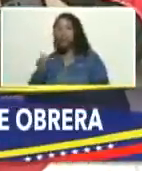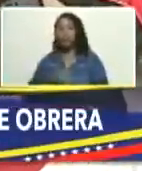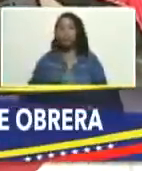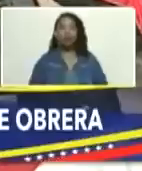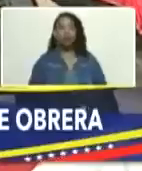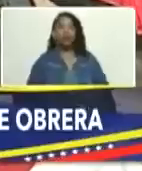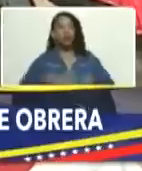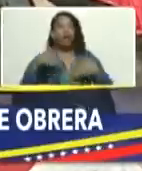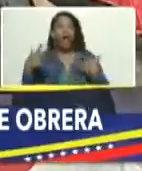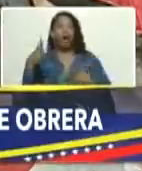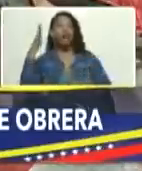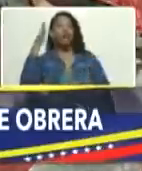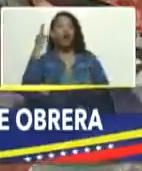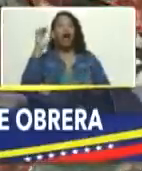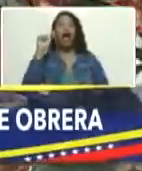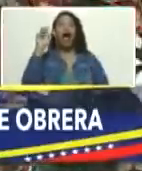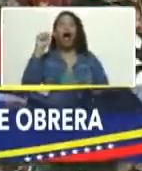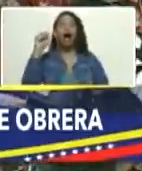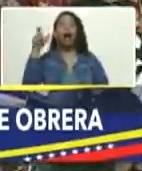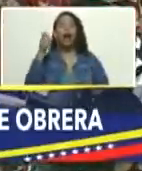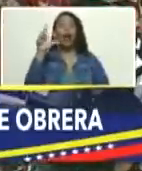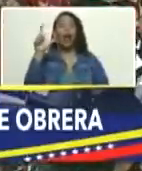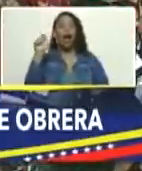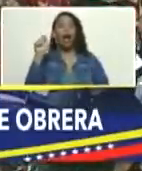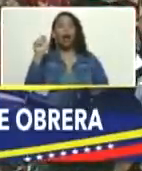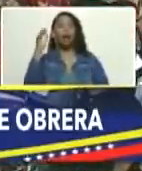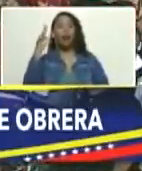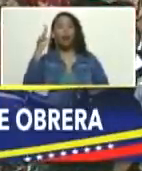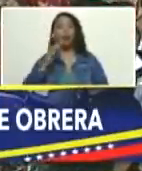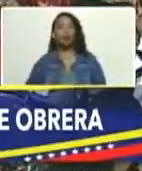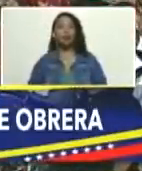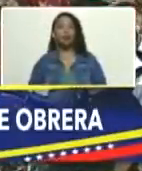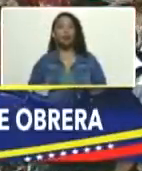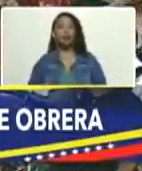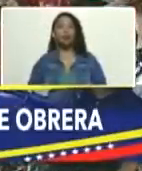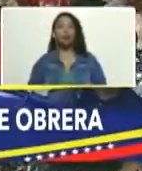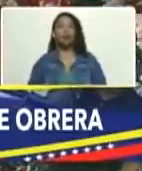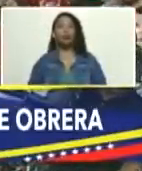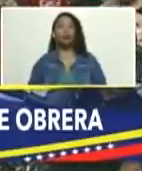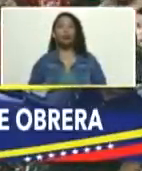a Ángela Sanabria, Angelita.